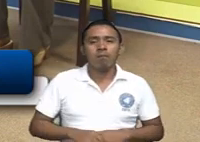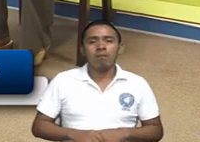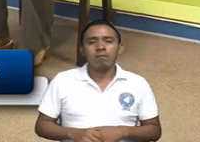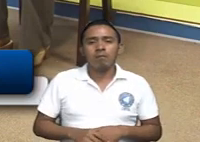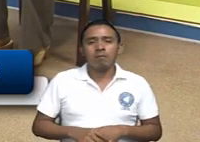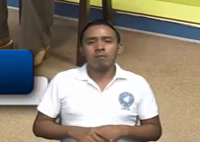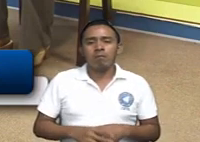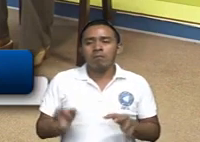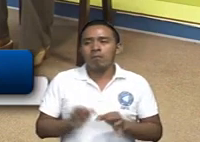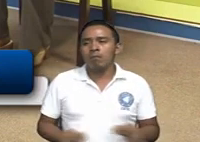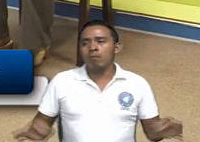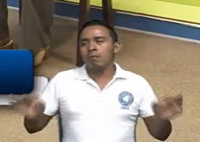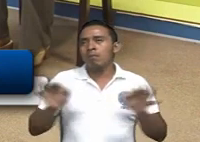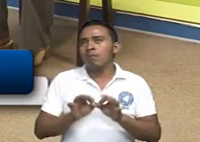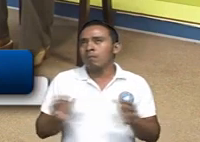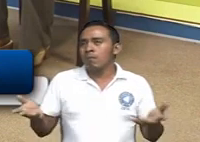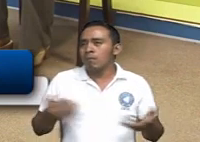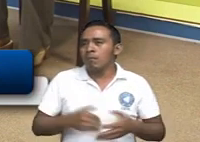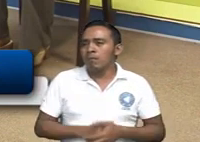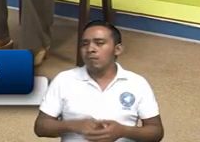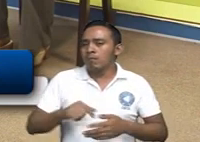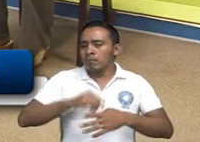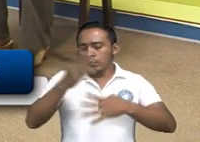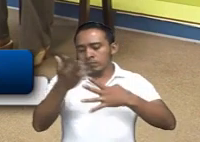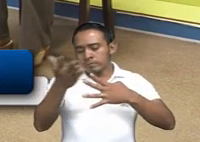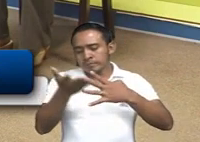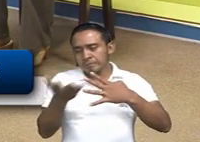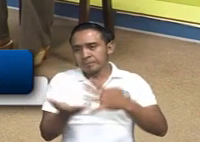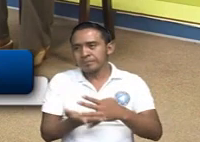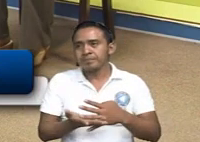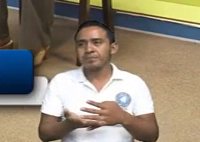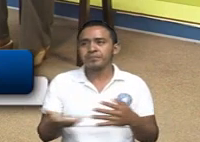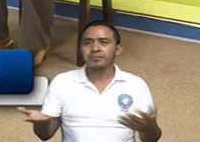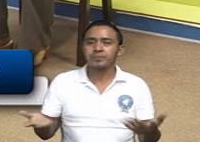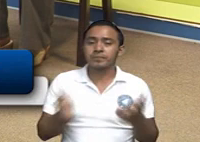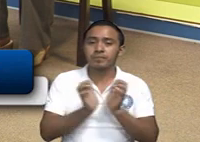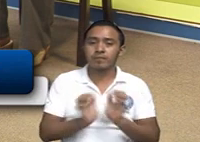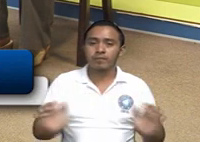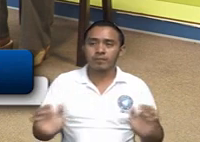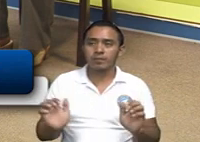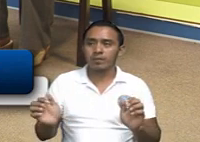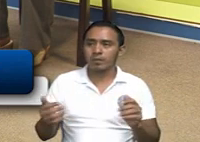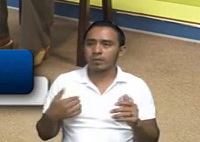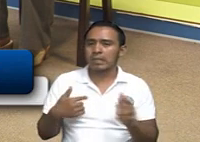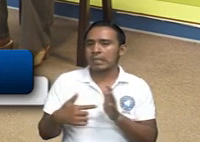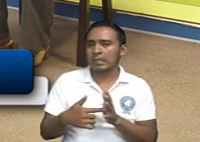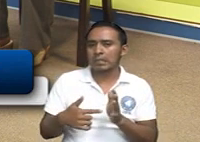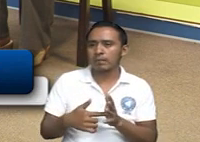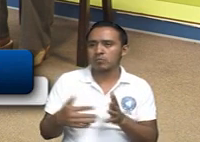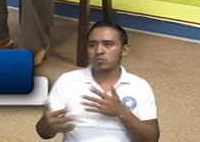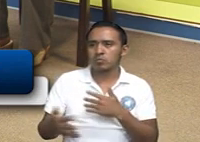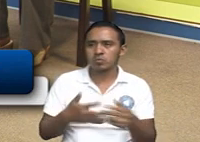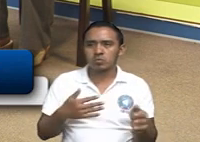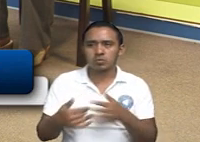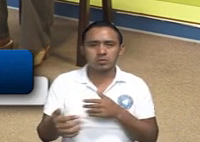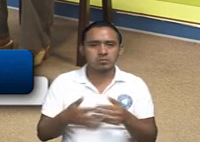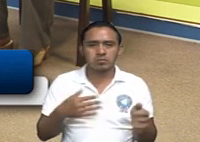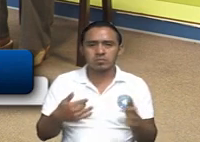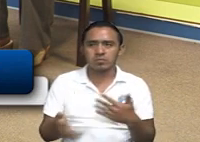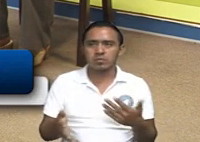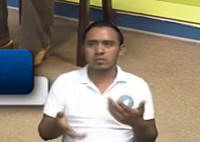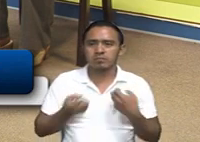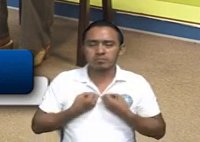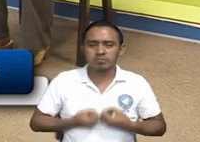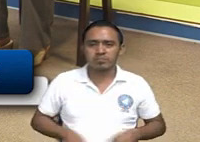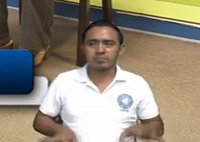importante, licenciada. Por ejemplo, ¿en qué etapa se descubre que el niño no le importa, por ejemplo, andar sin